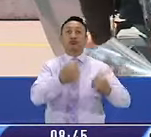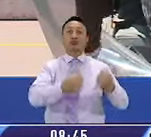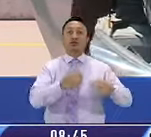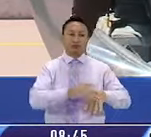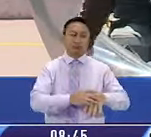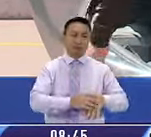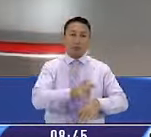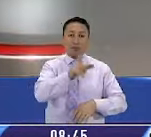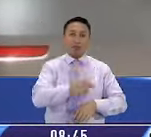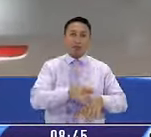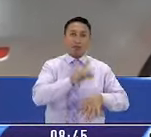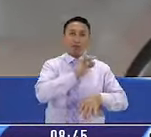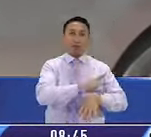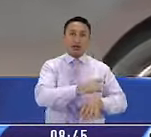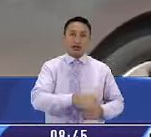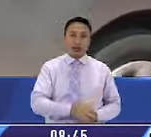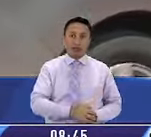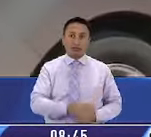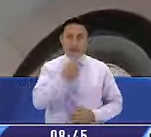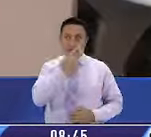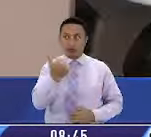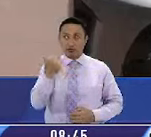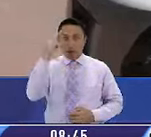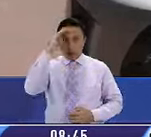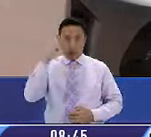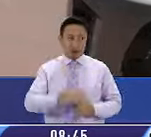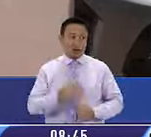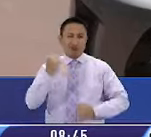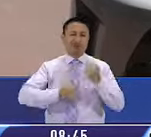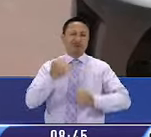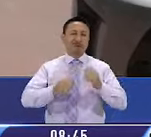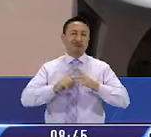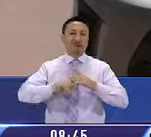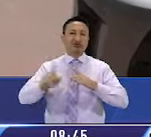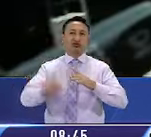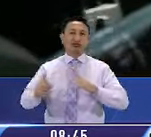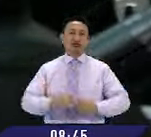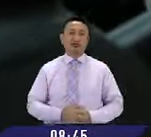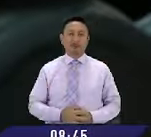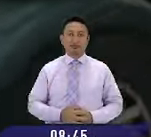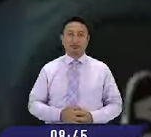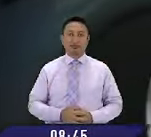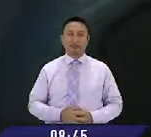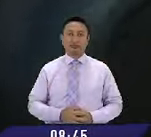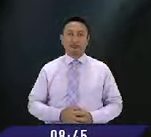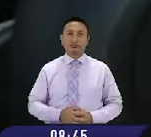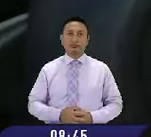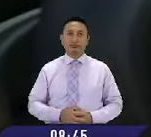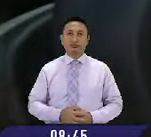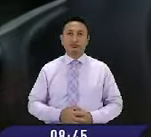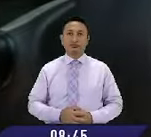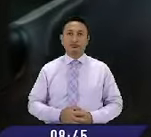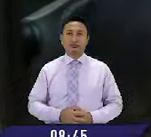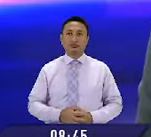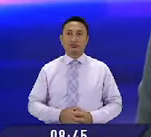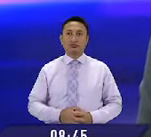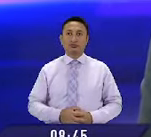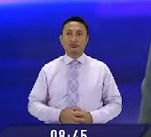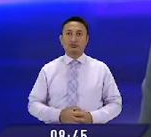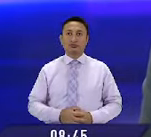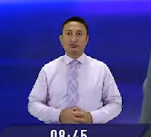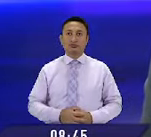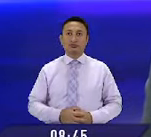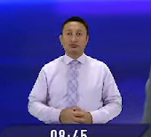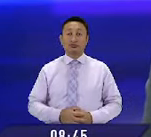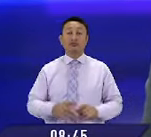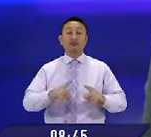abandonado por sus ocupantes, quienes al notar la presencia policial salieron huyendo del sitio. Informó Mauricio Sánchez.